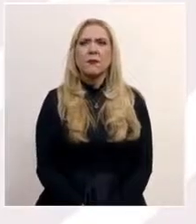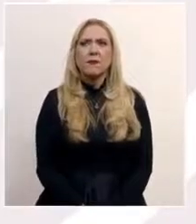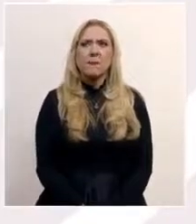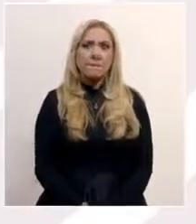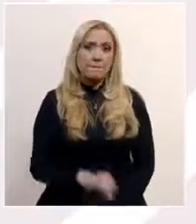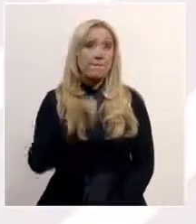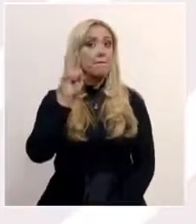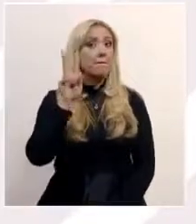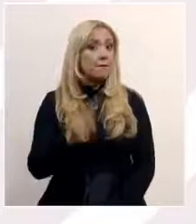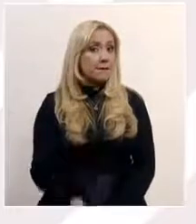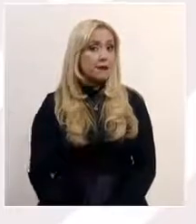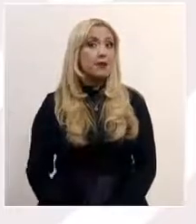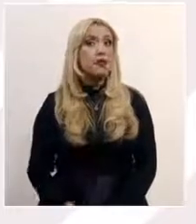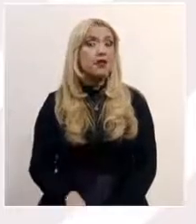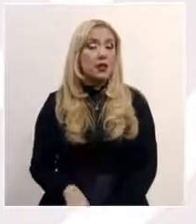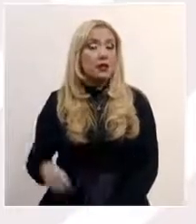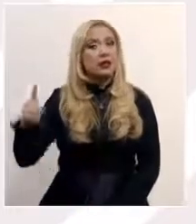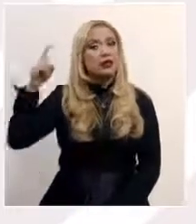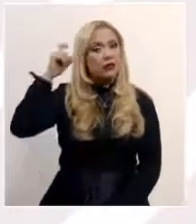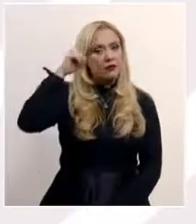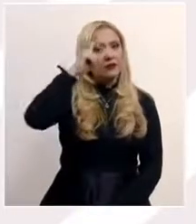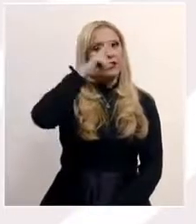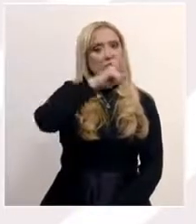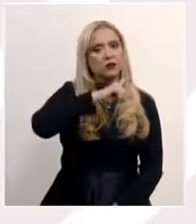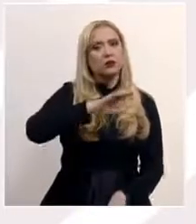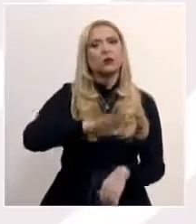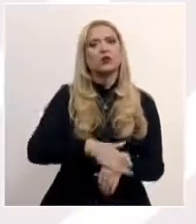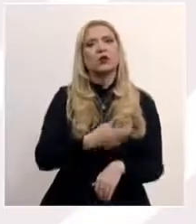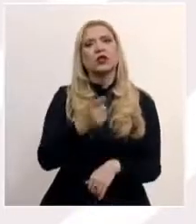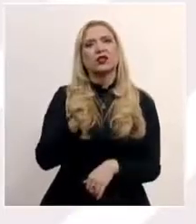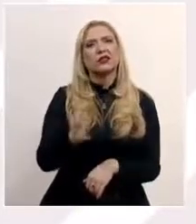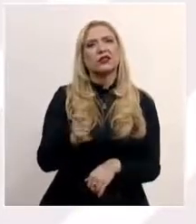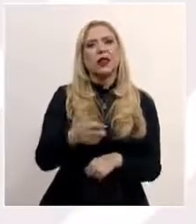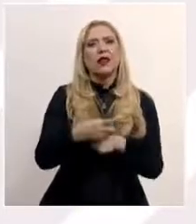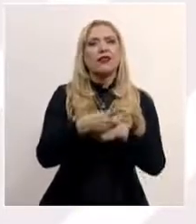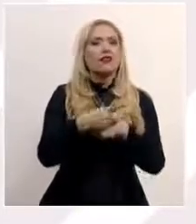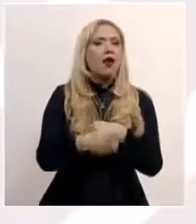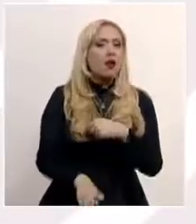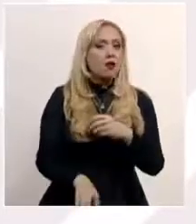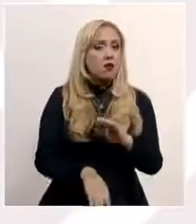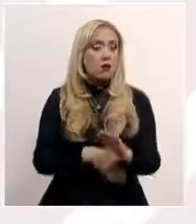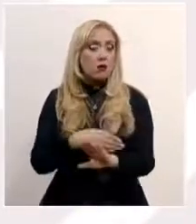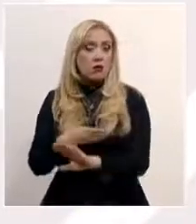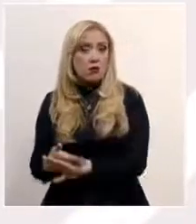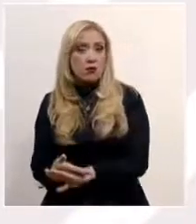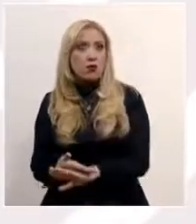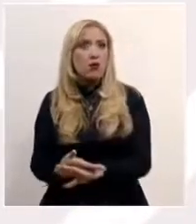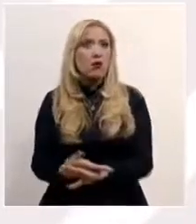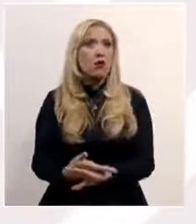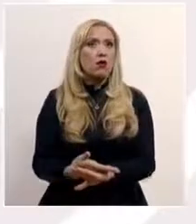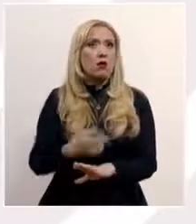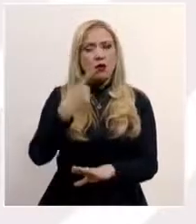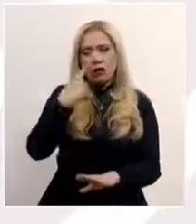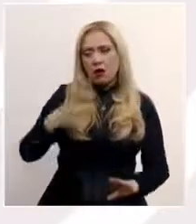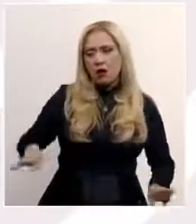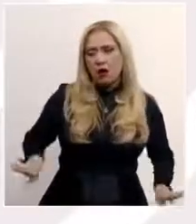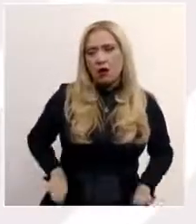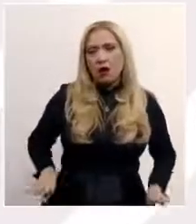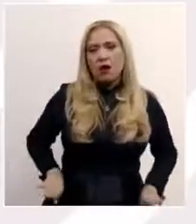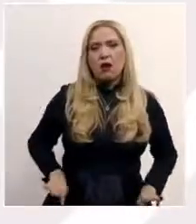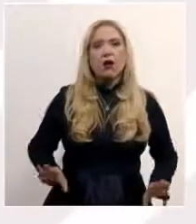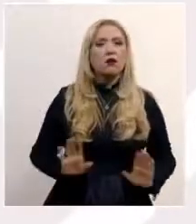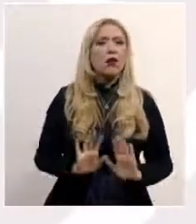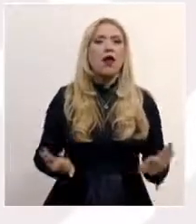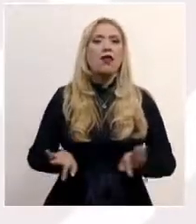Sí, la verdad es que es muy complejo porque el daño que este tipo de conductas pueden representar no queda en el